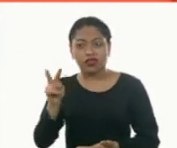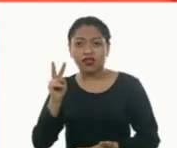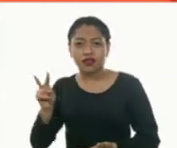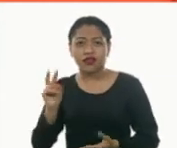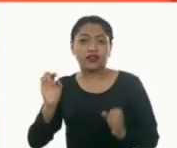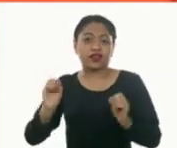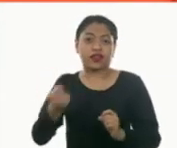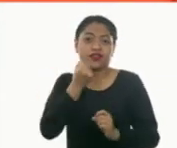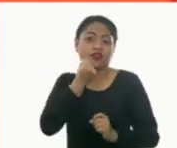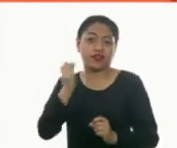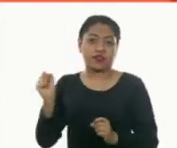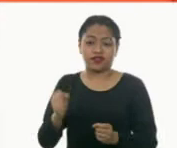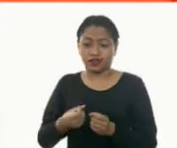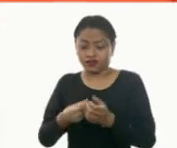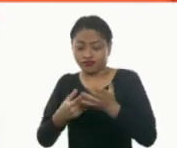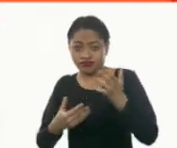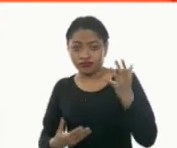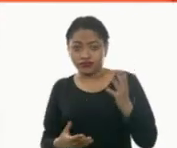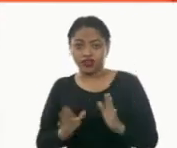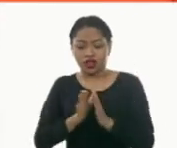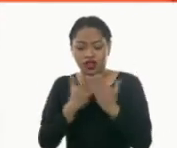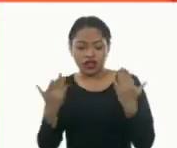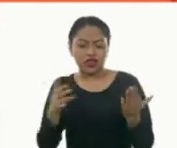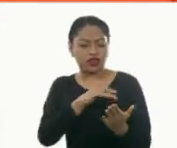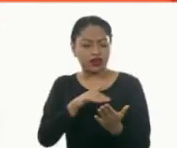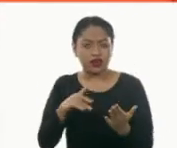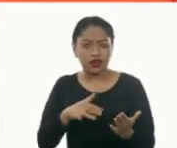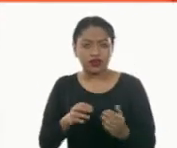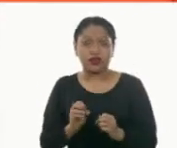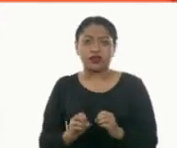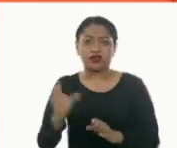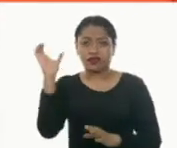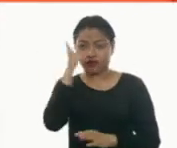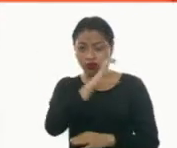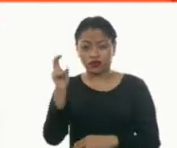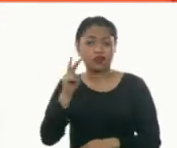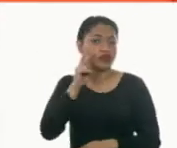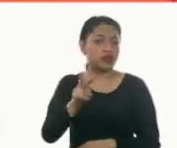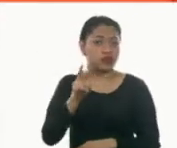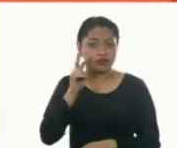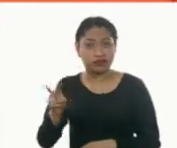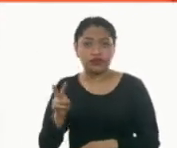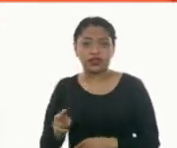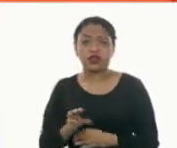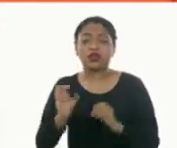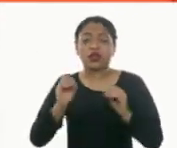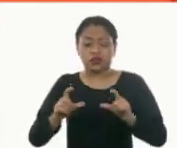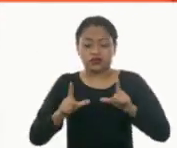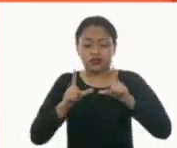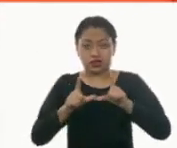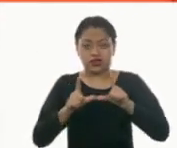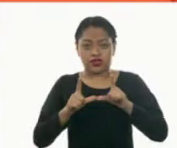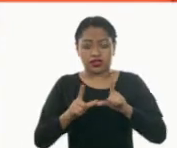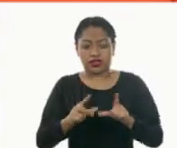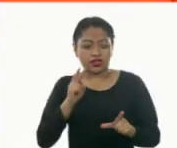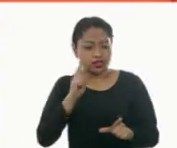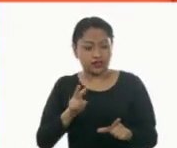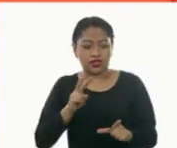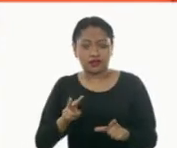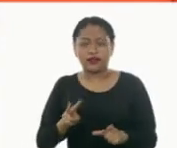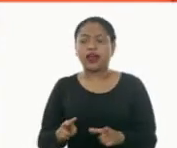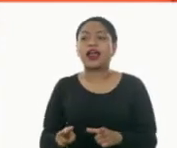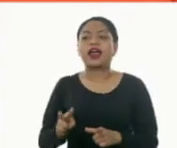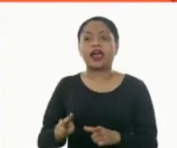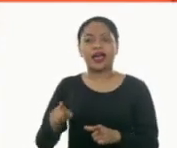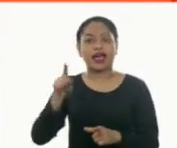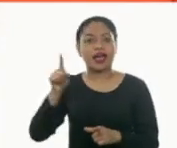muchas habilidades y les gusta ver ya libros, y les gusta ver fotos, y les gusta tener tarjetitas, dices, tiene